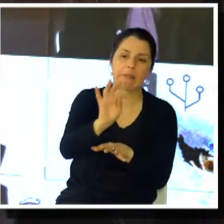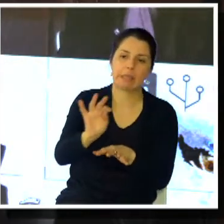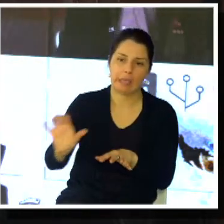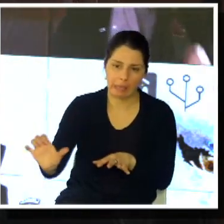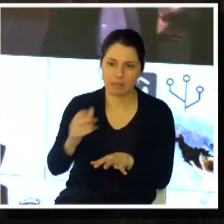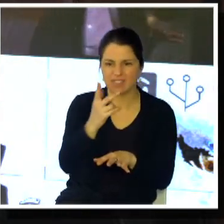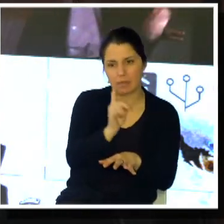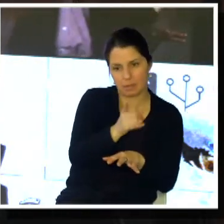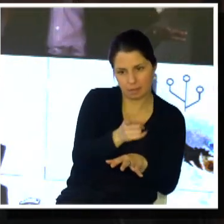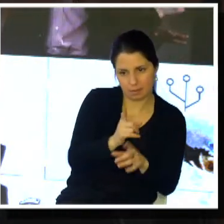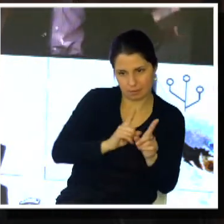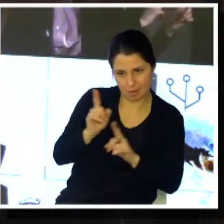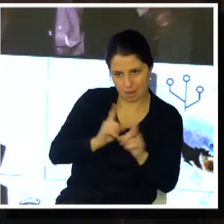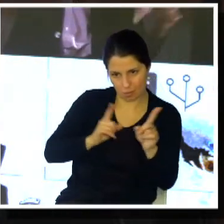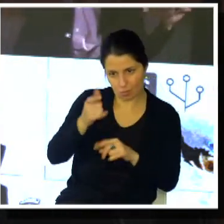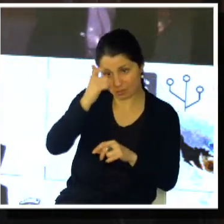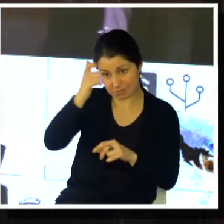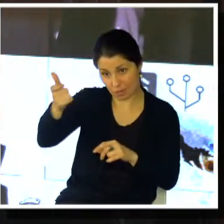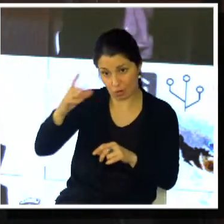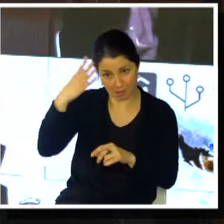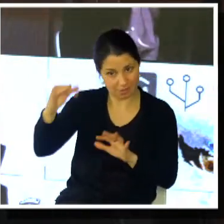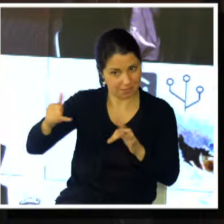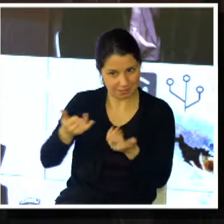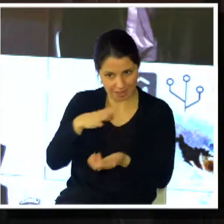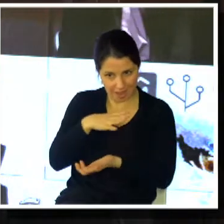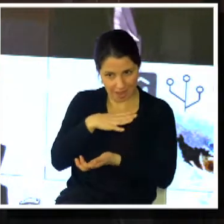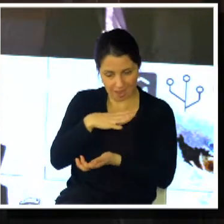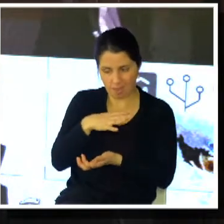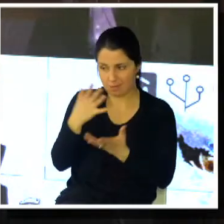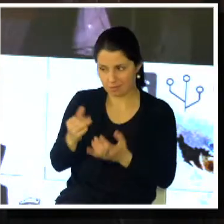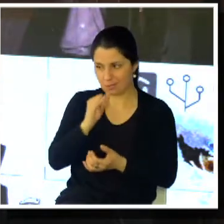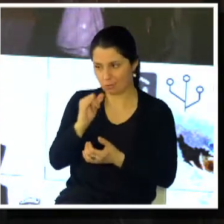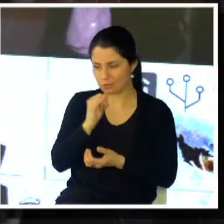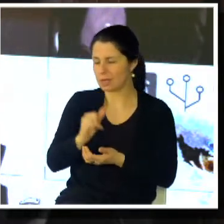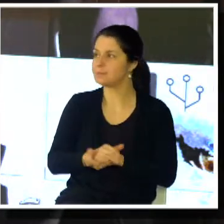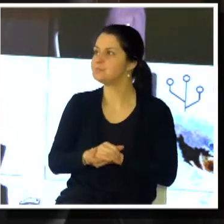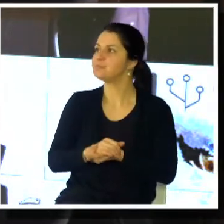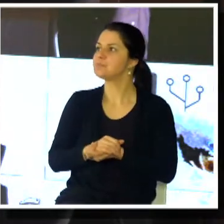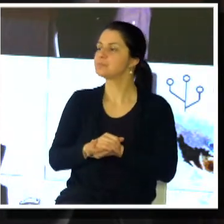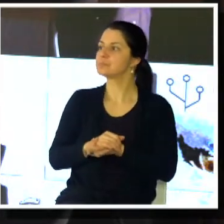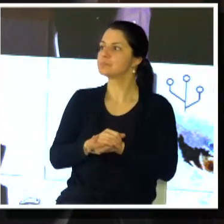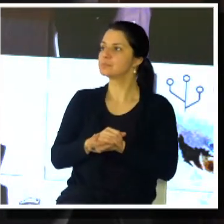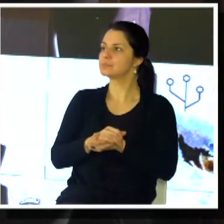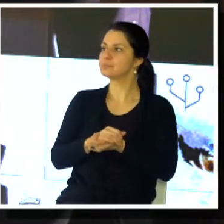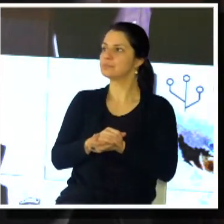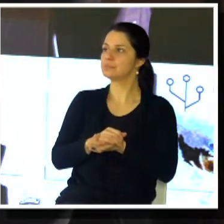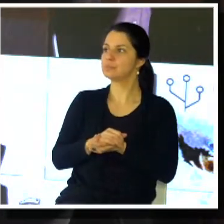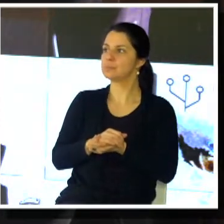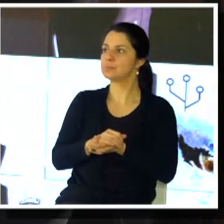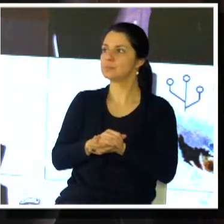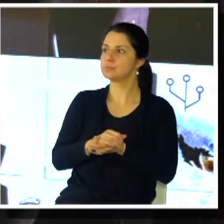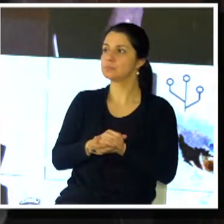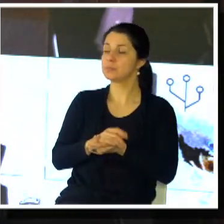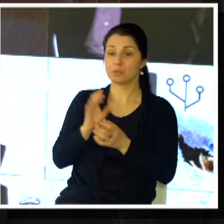y algo de la tecnología que Antel ya tiene disponible y es un poco lo que le quiero comentar. Y bueno,